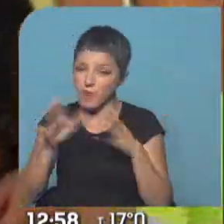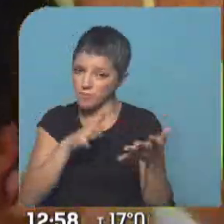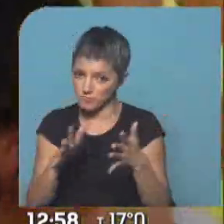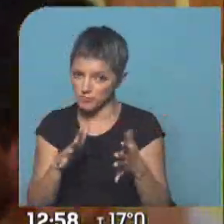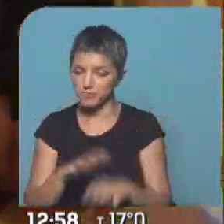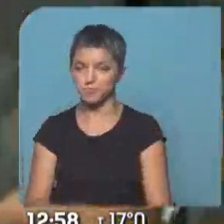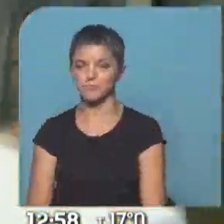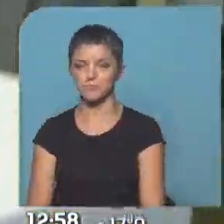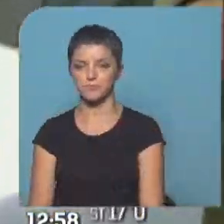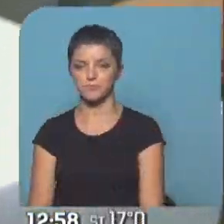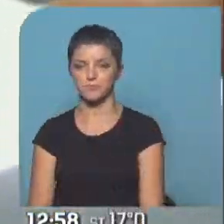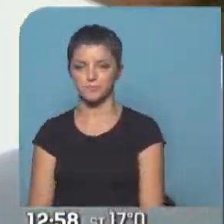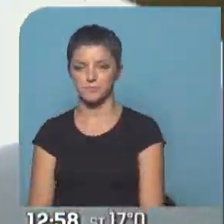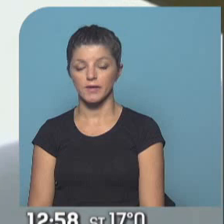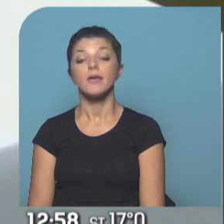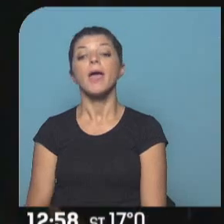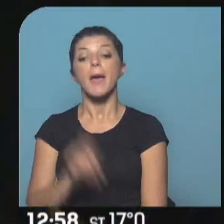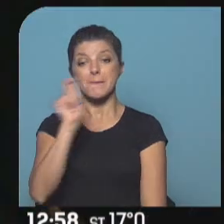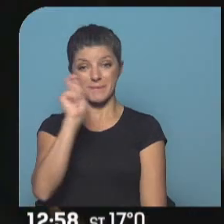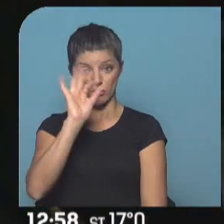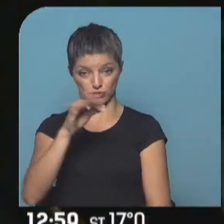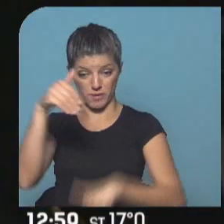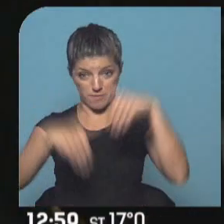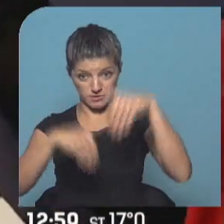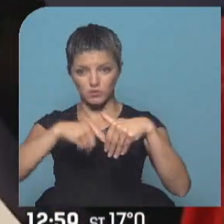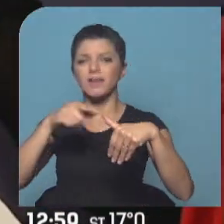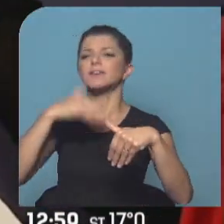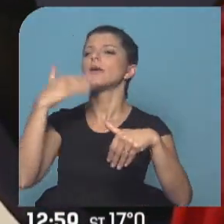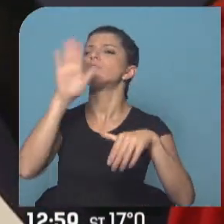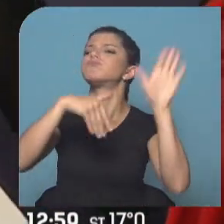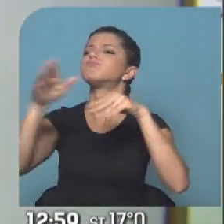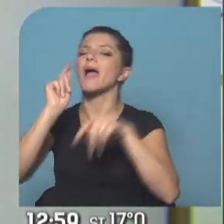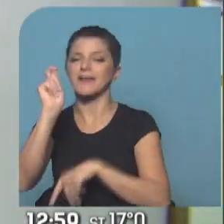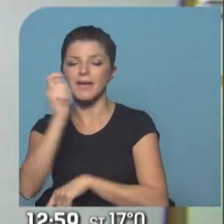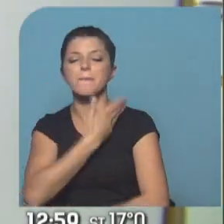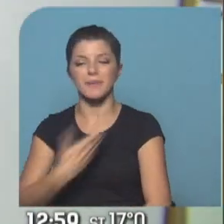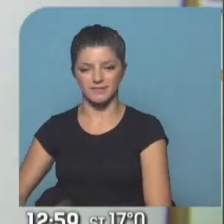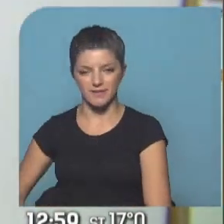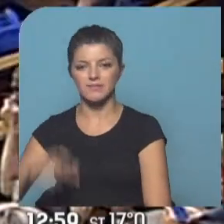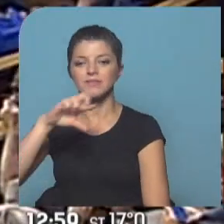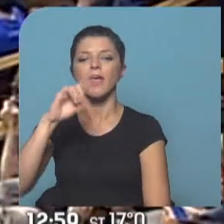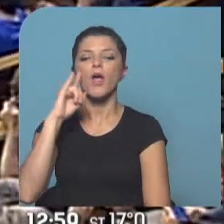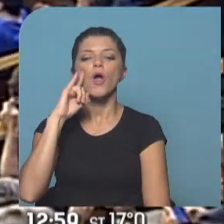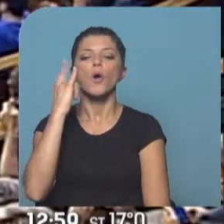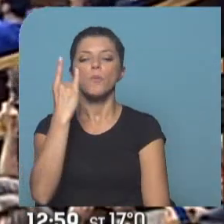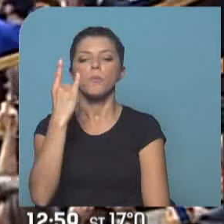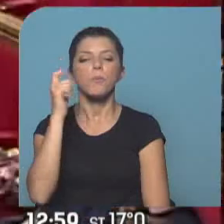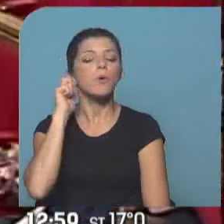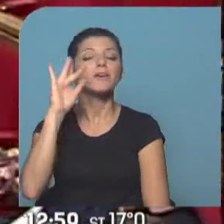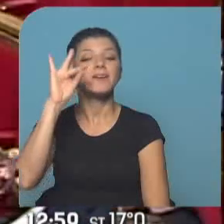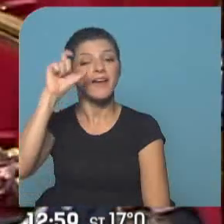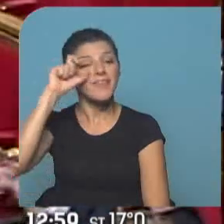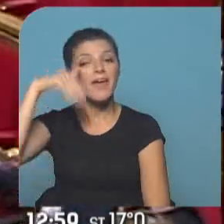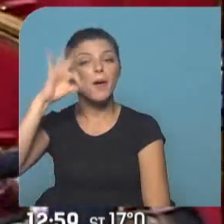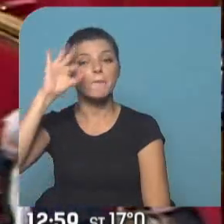debería. El referendo de octubre fue convocado por el presidente regional Puigdemont luego de que el Parlamento catalán sancionara